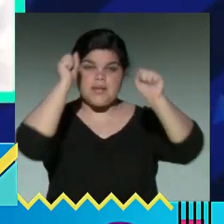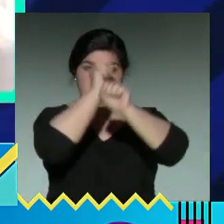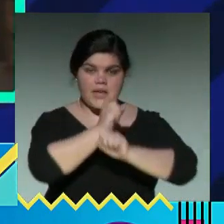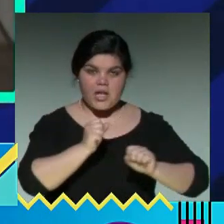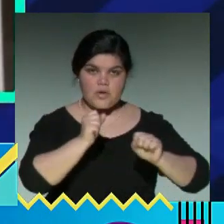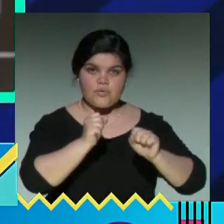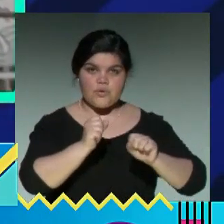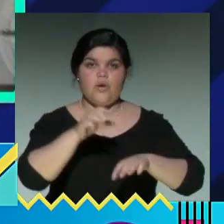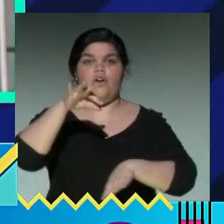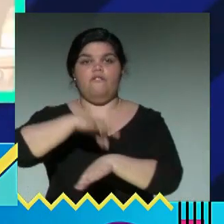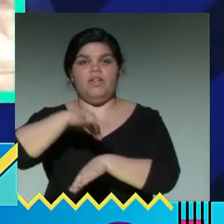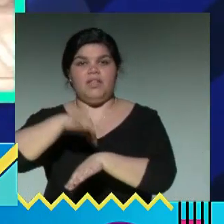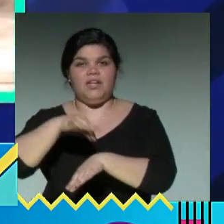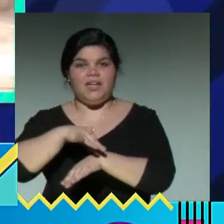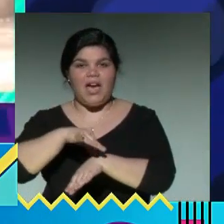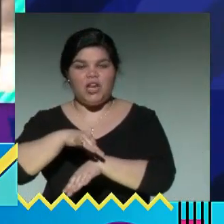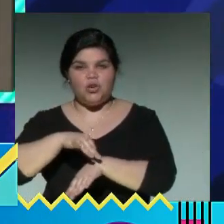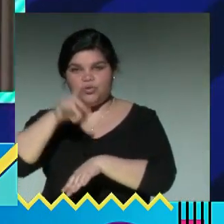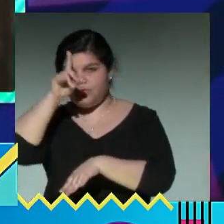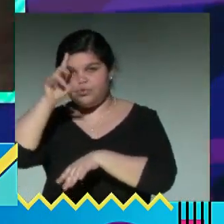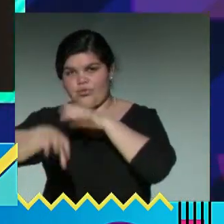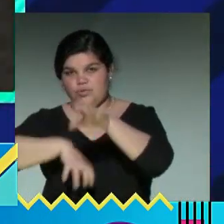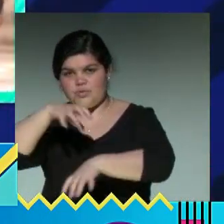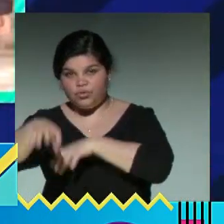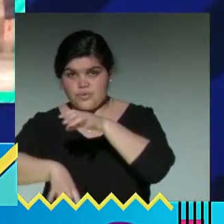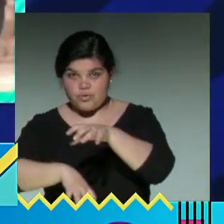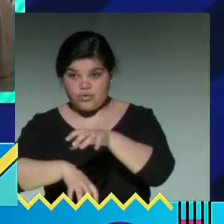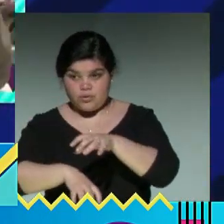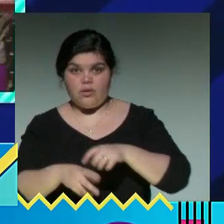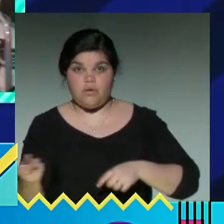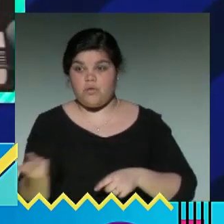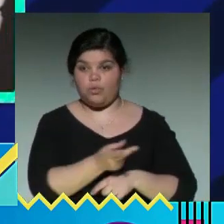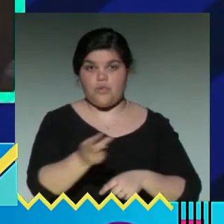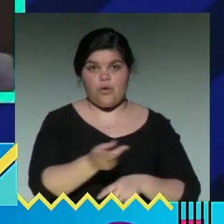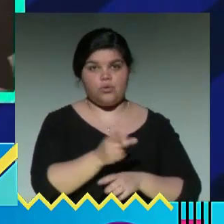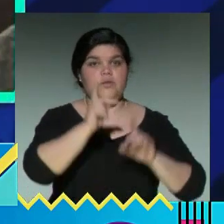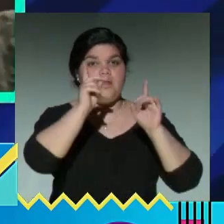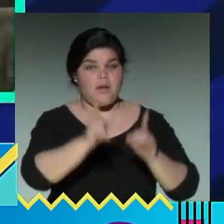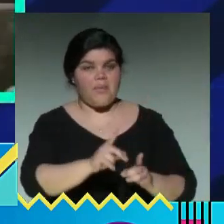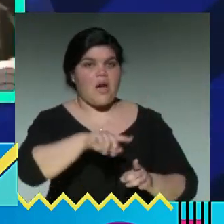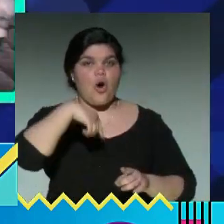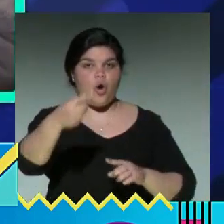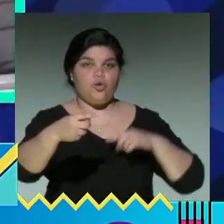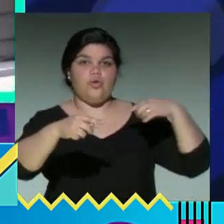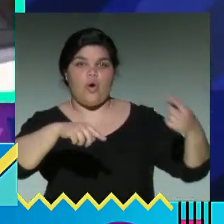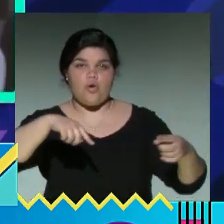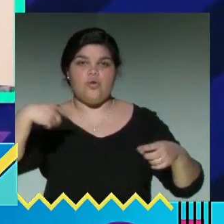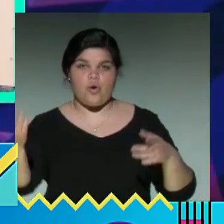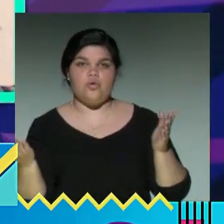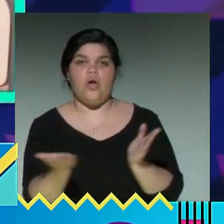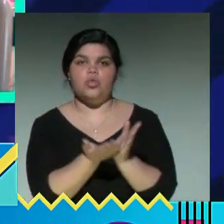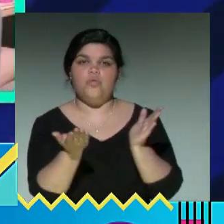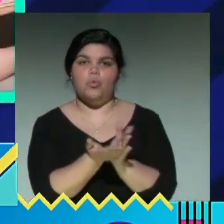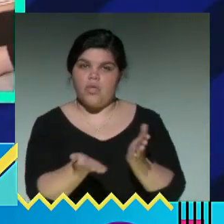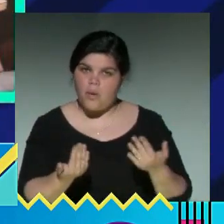veterinarios, que históricamente son los que han llevado adelante estos procesos de extensión, sino a otros perfiles. Y tuvimos la